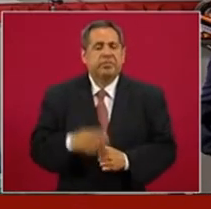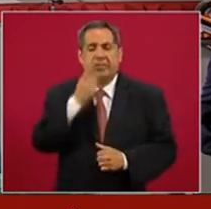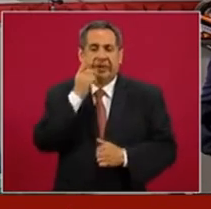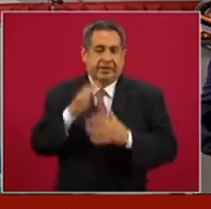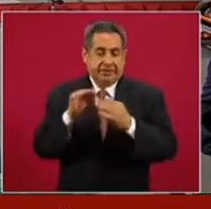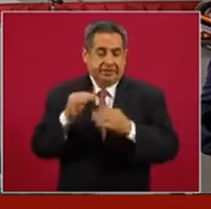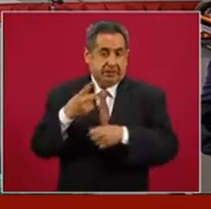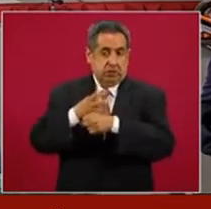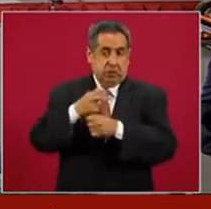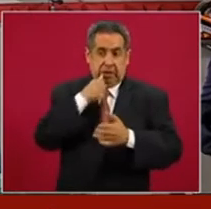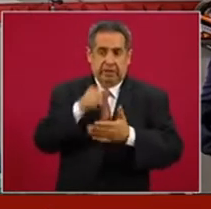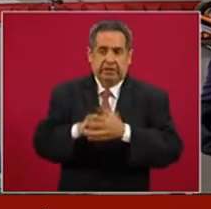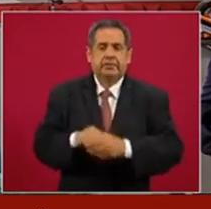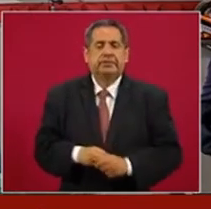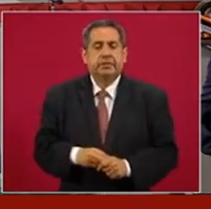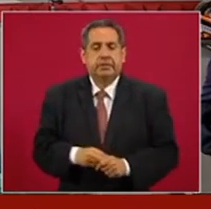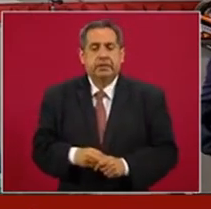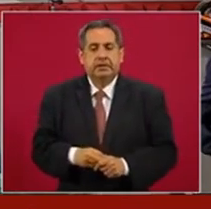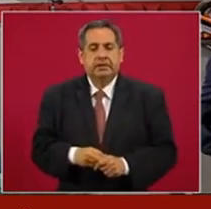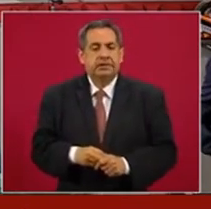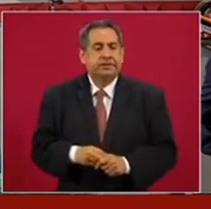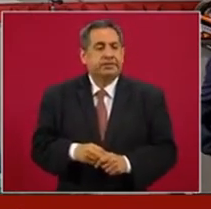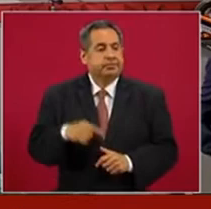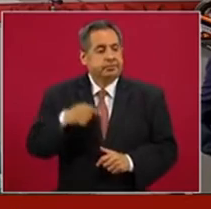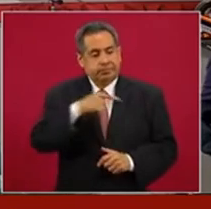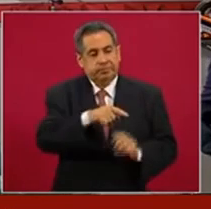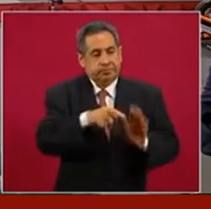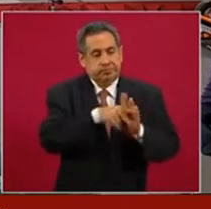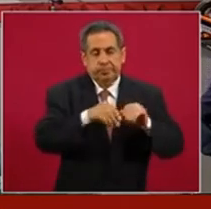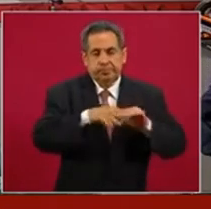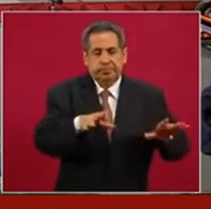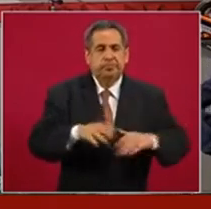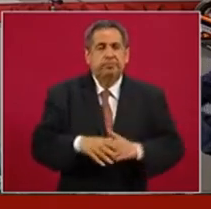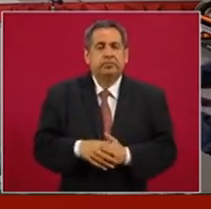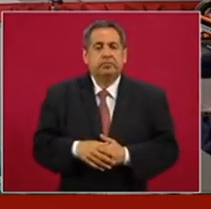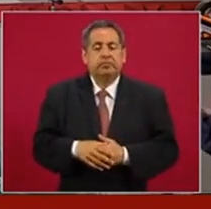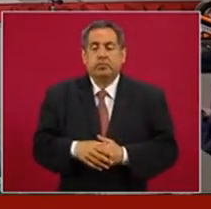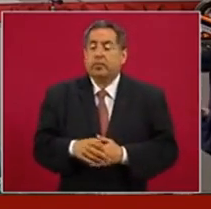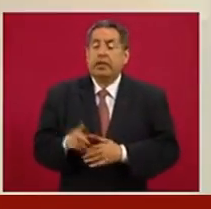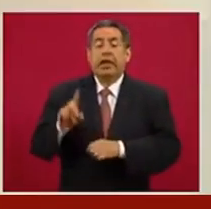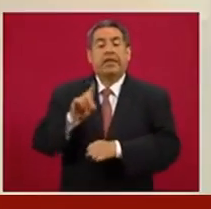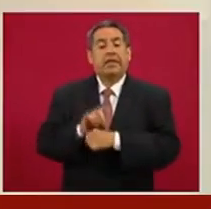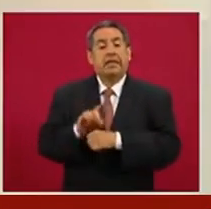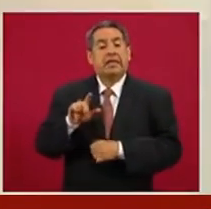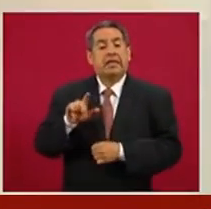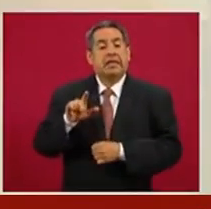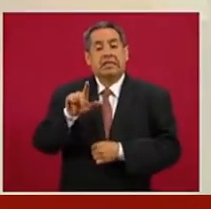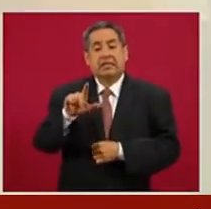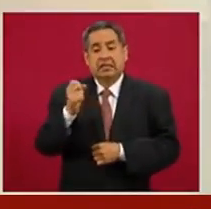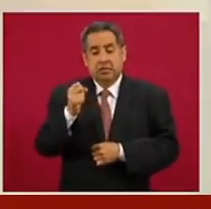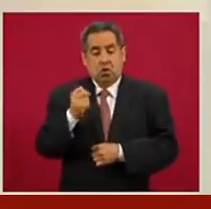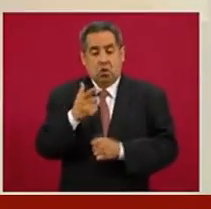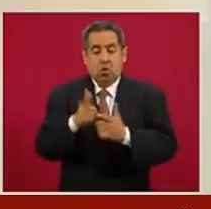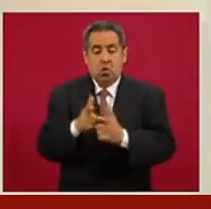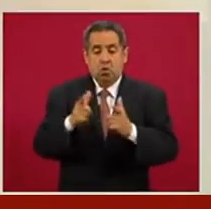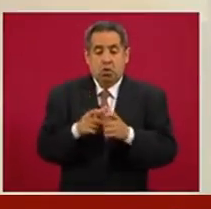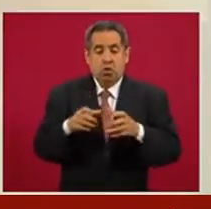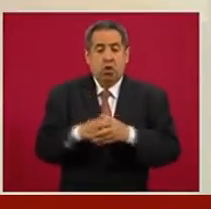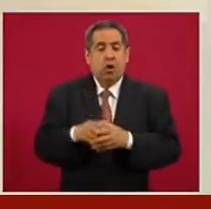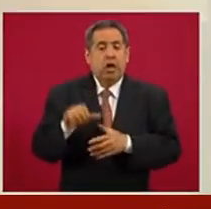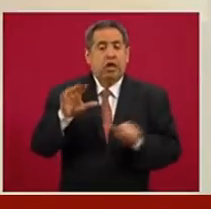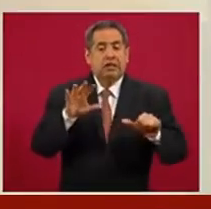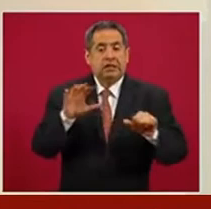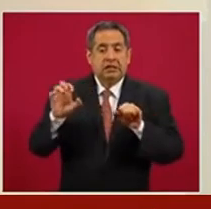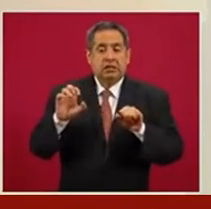así, es en respuesta al desplegado que se leyó, y dice: el 17 de septiembre, un grupo de